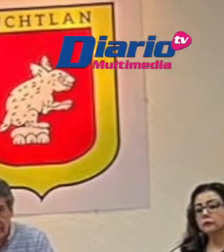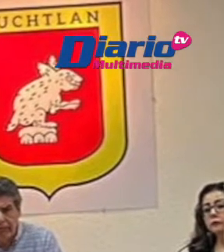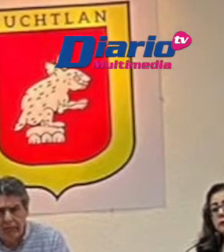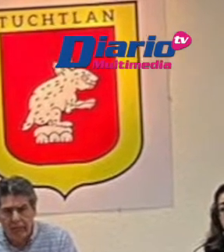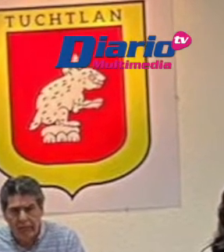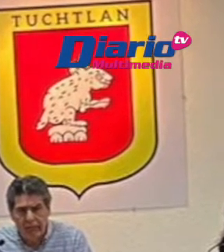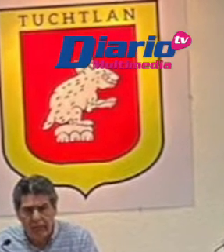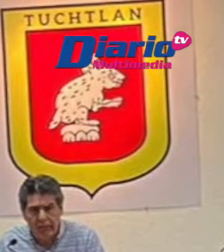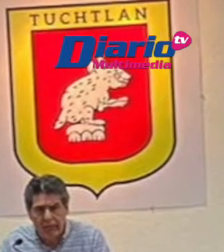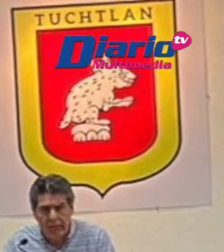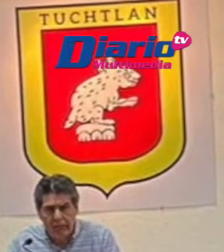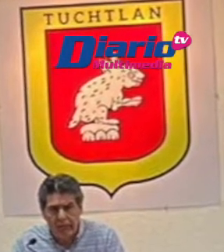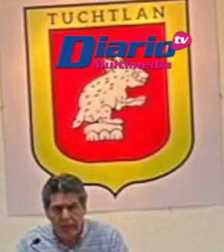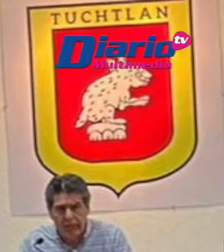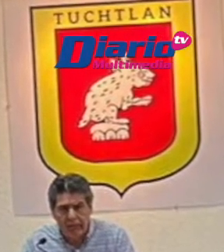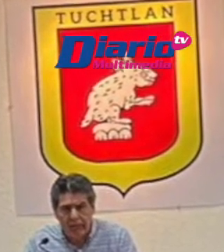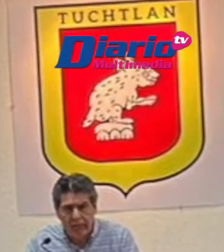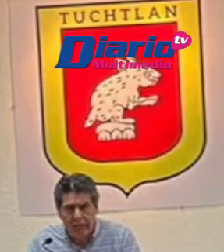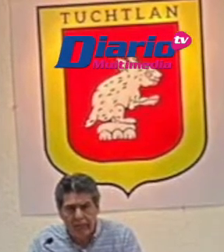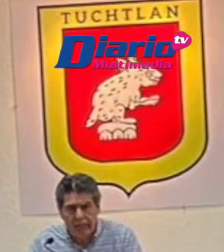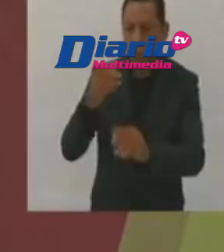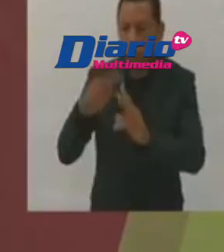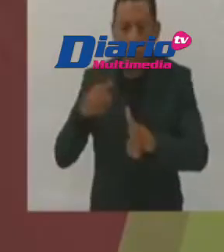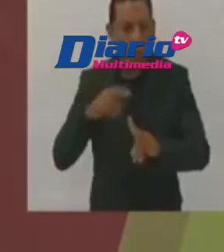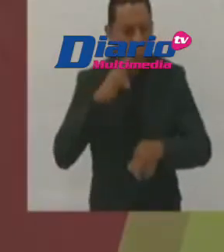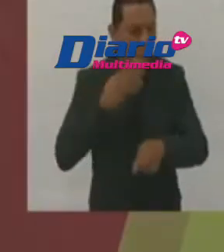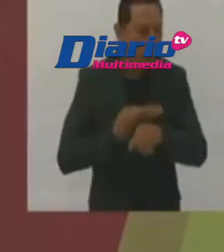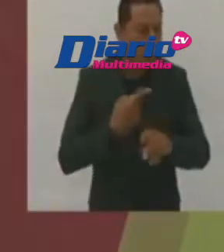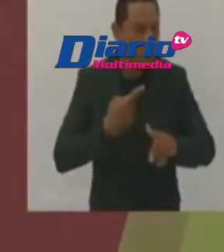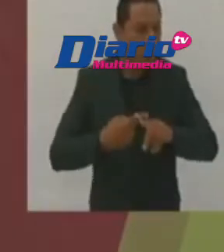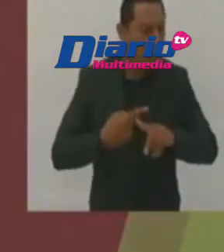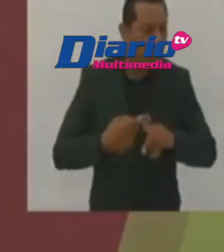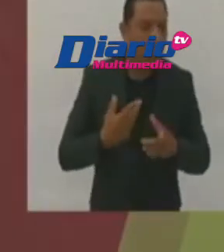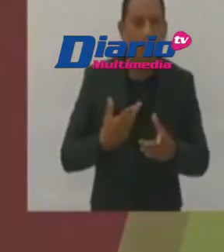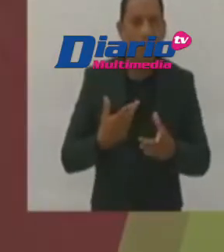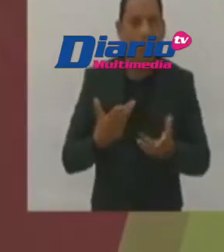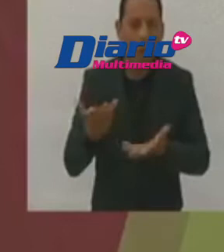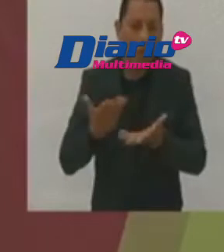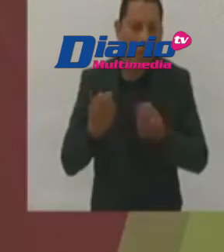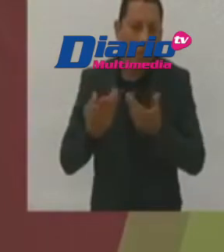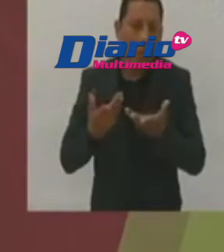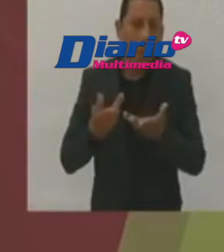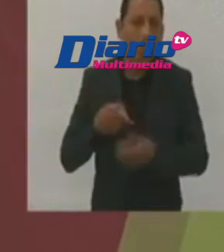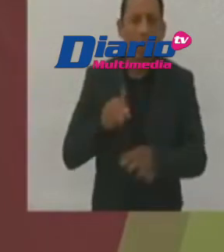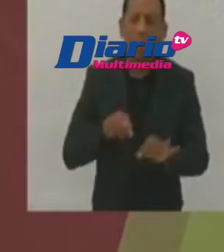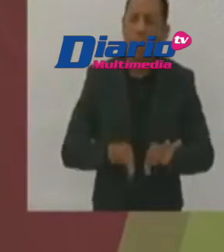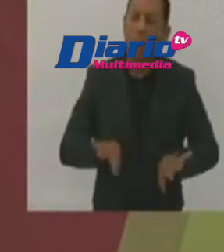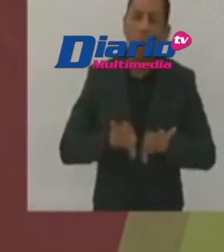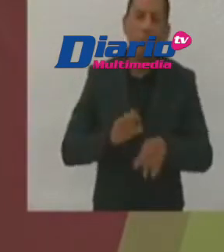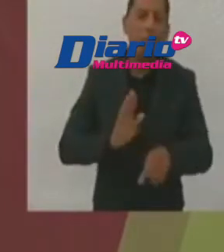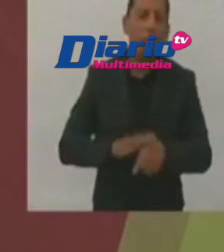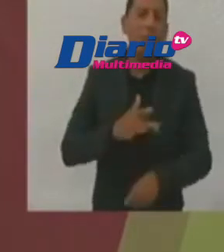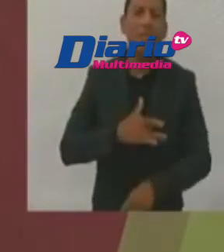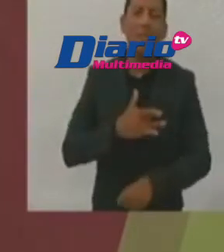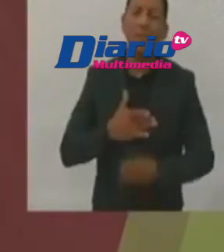cada 10 quiere que Morales Vázquez se reelija. Con estos datos publicados el 29 de septiembre,